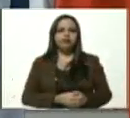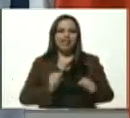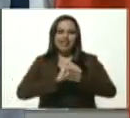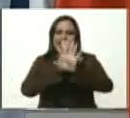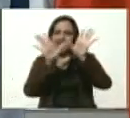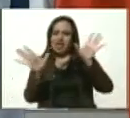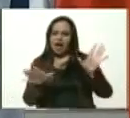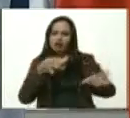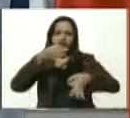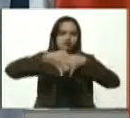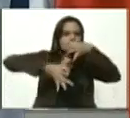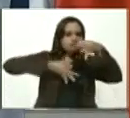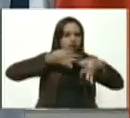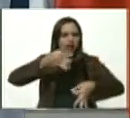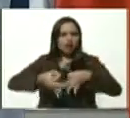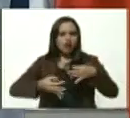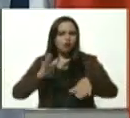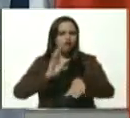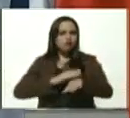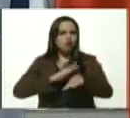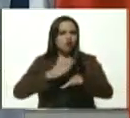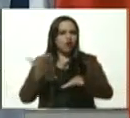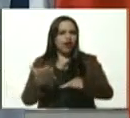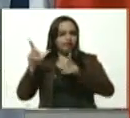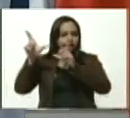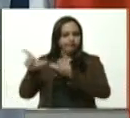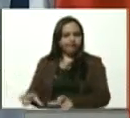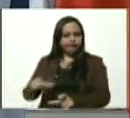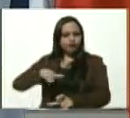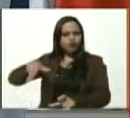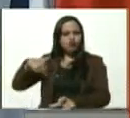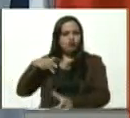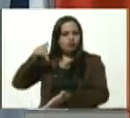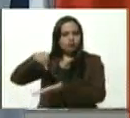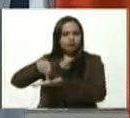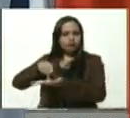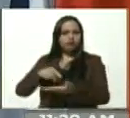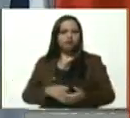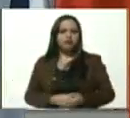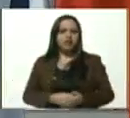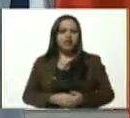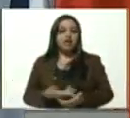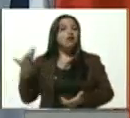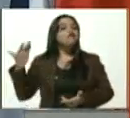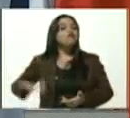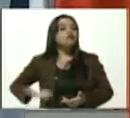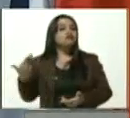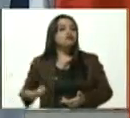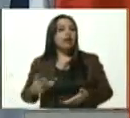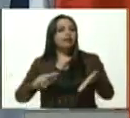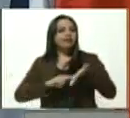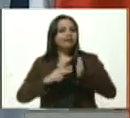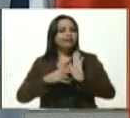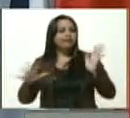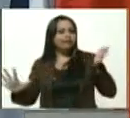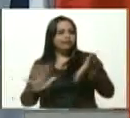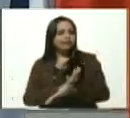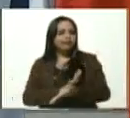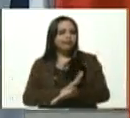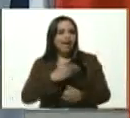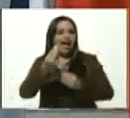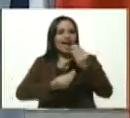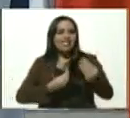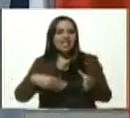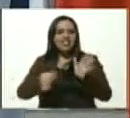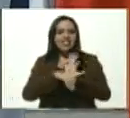detallando por qué estamos acá y lo importante que significa ejercer el